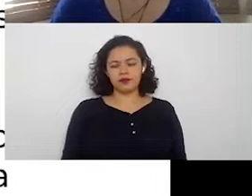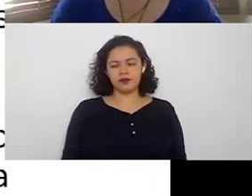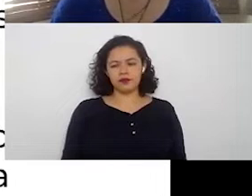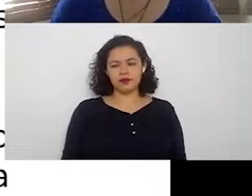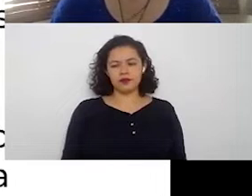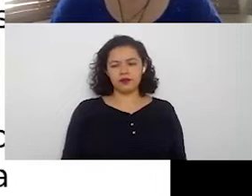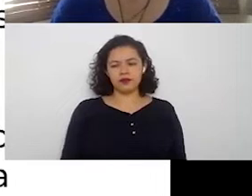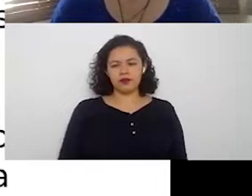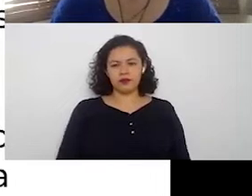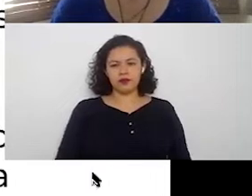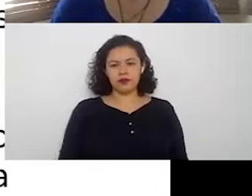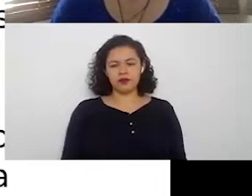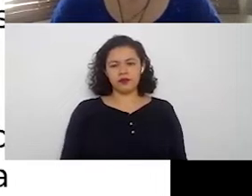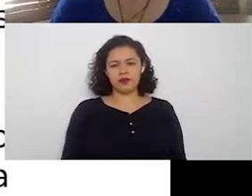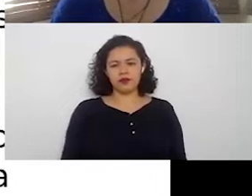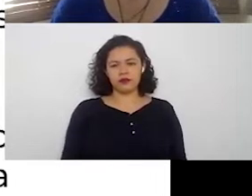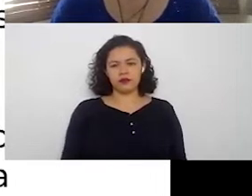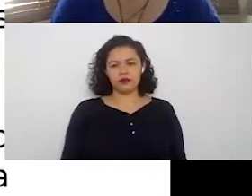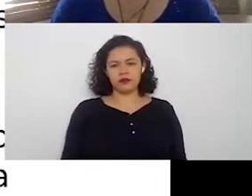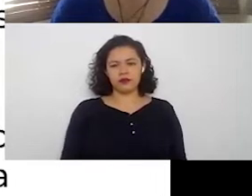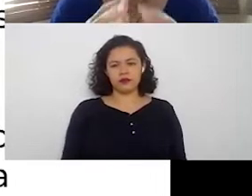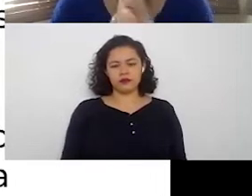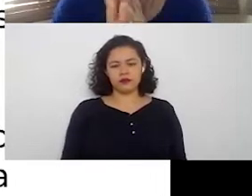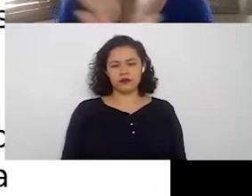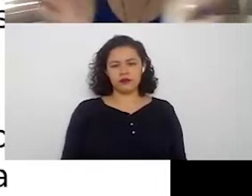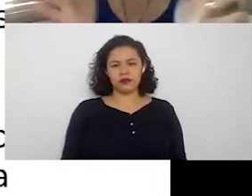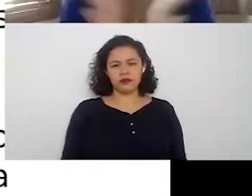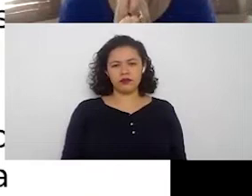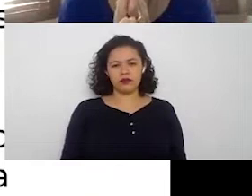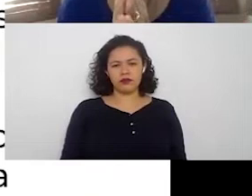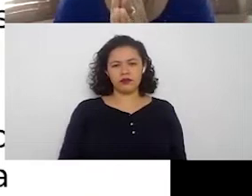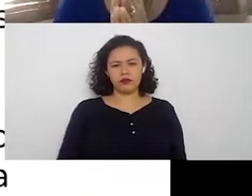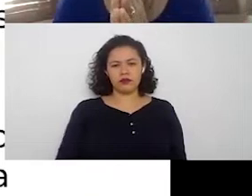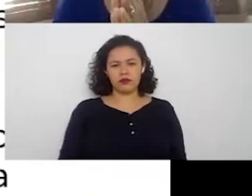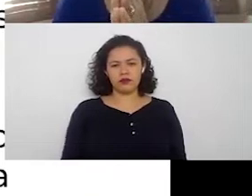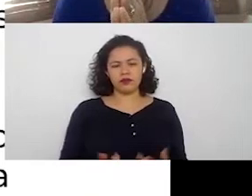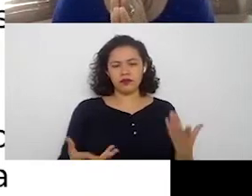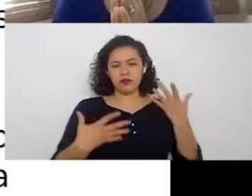Bueno, vamos a trabajar en la parte de la gestión fiscal.